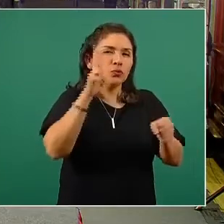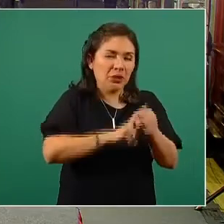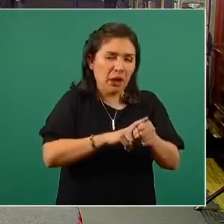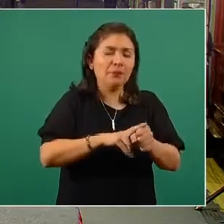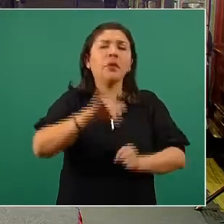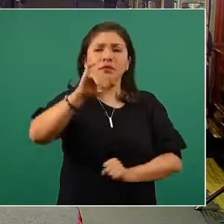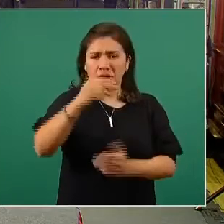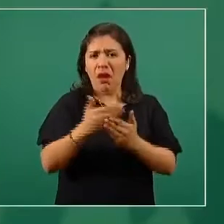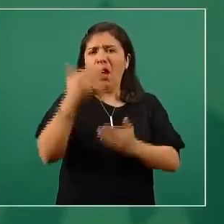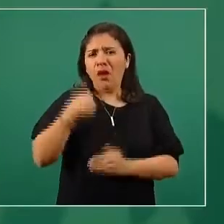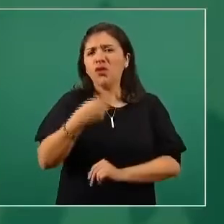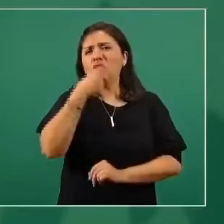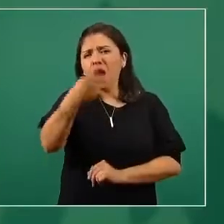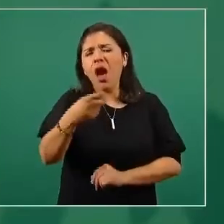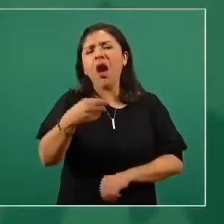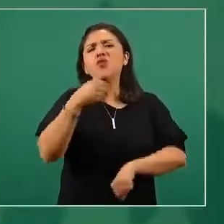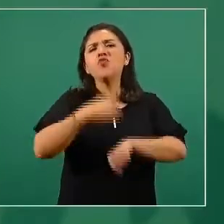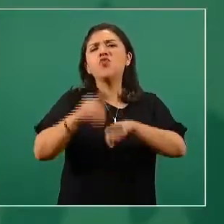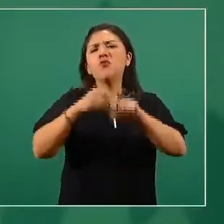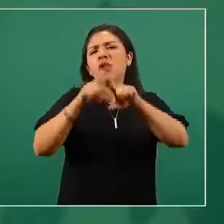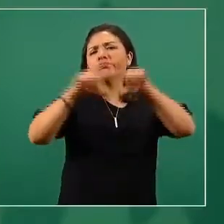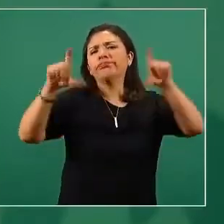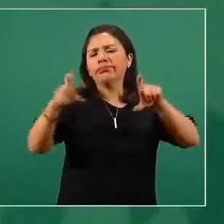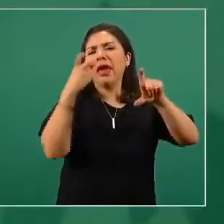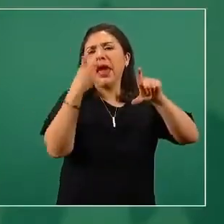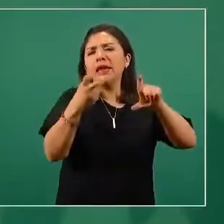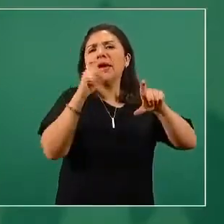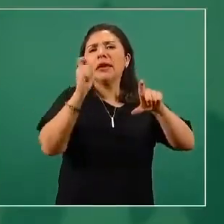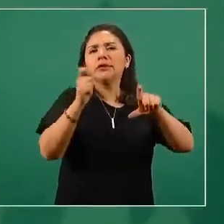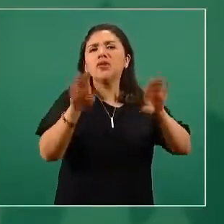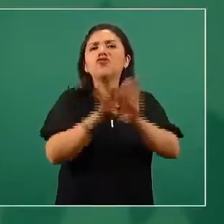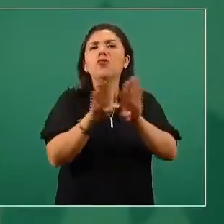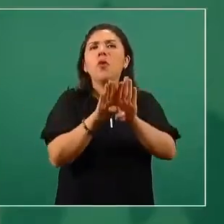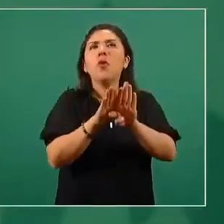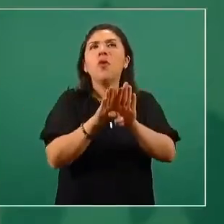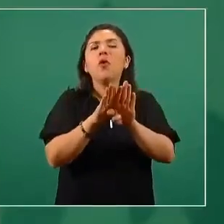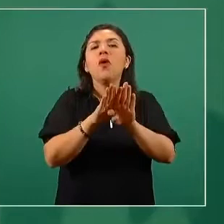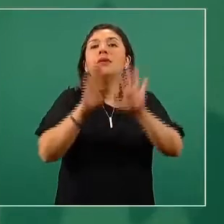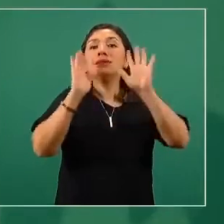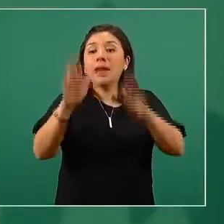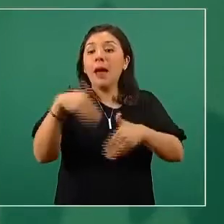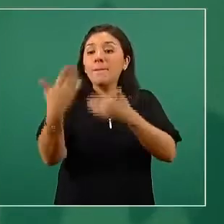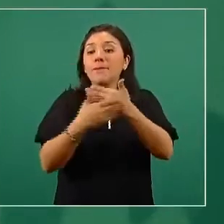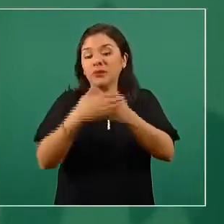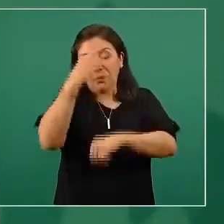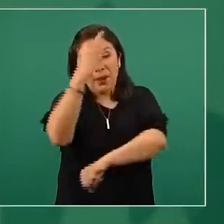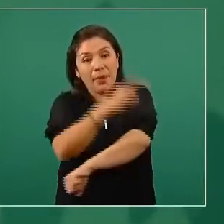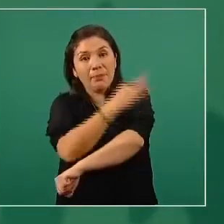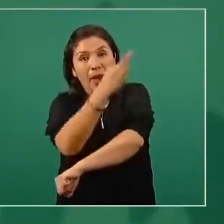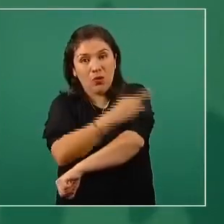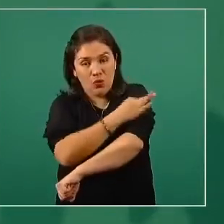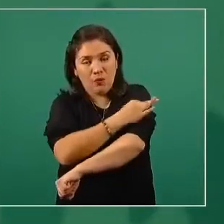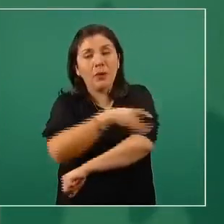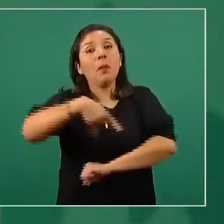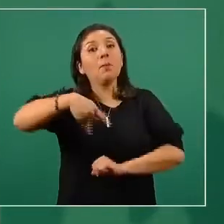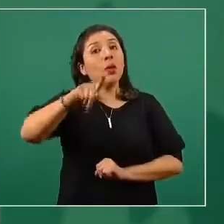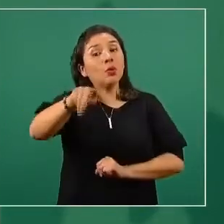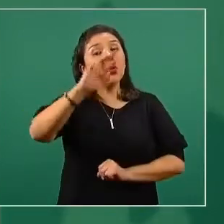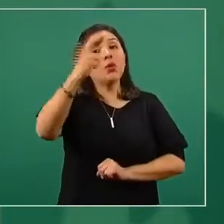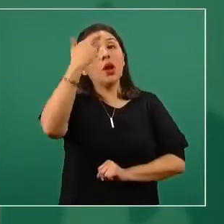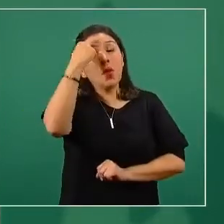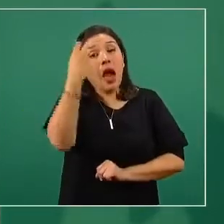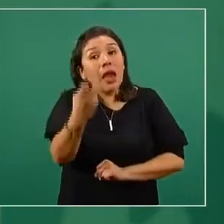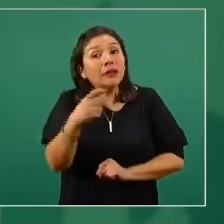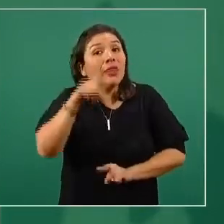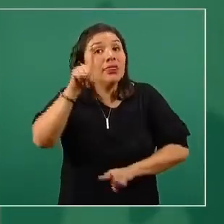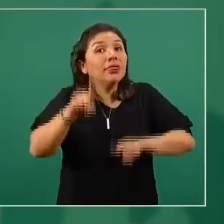se dijo una cifra la cual a las cuales se les iba a realizar la vacunación. Recordemos que esto depende